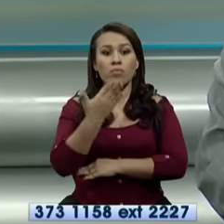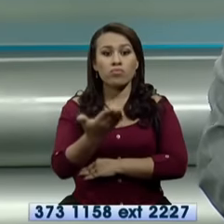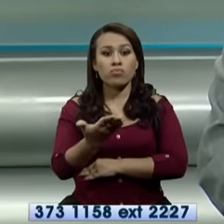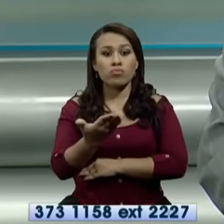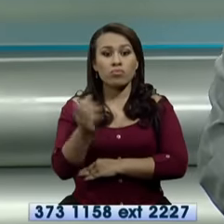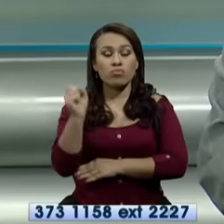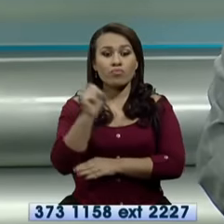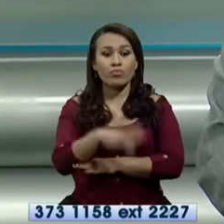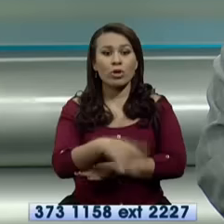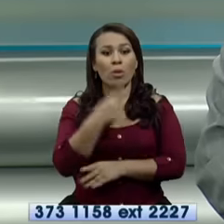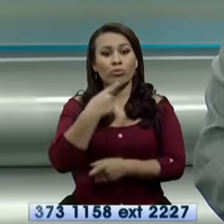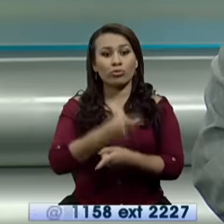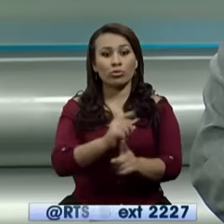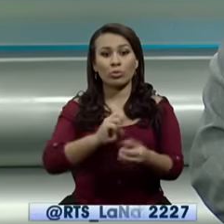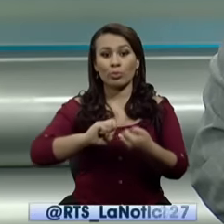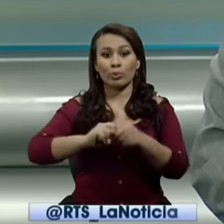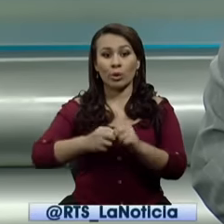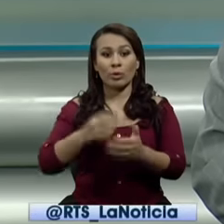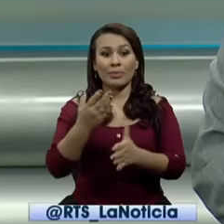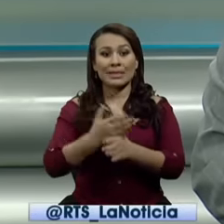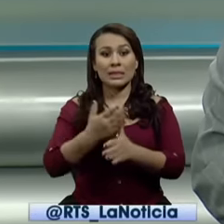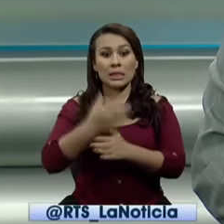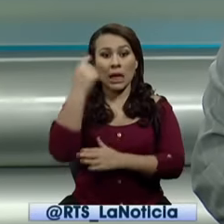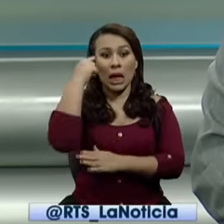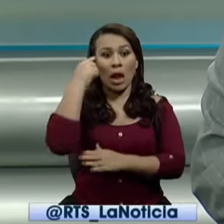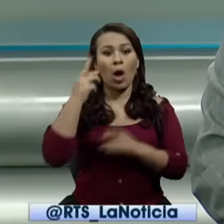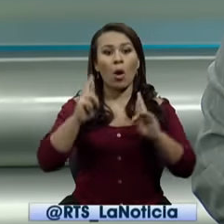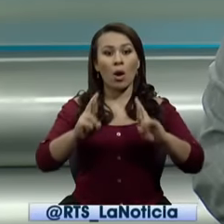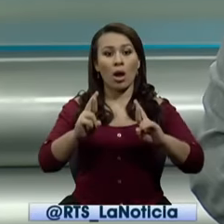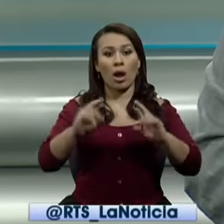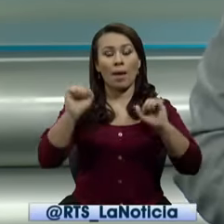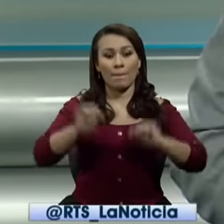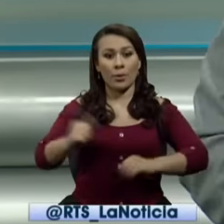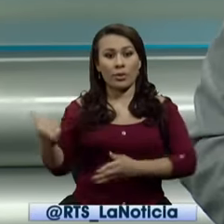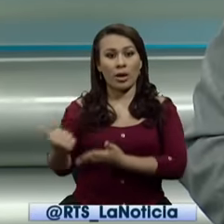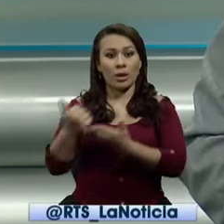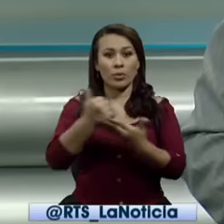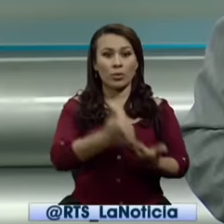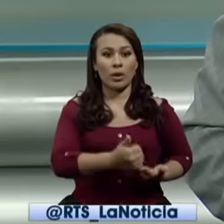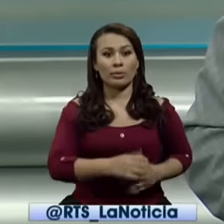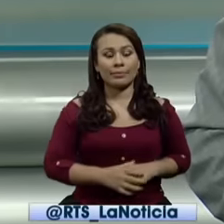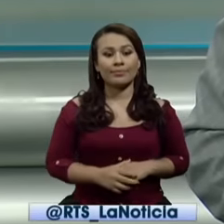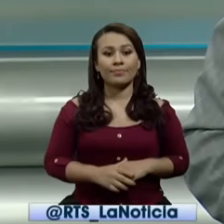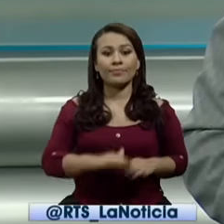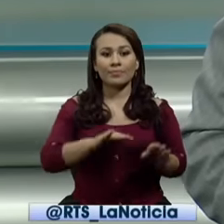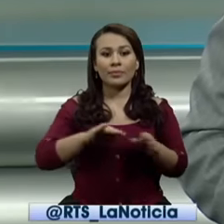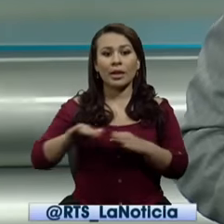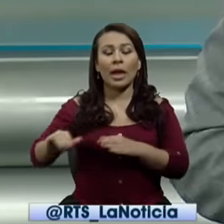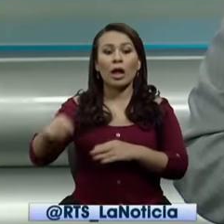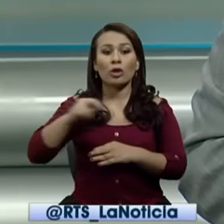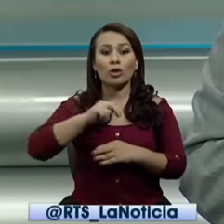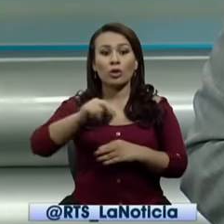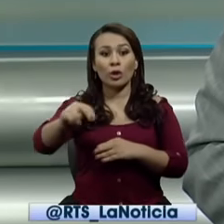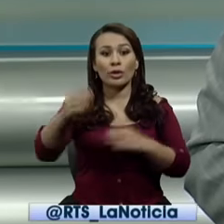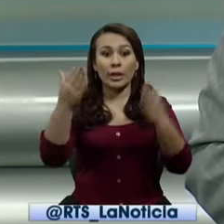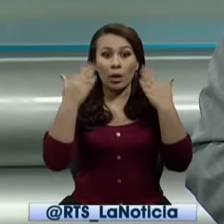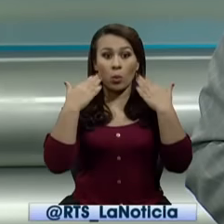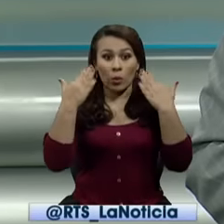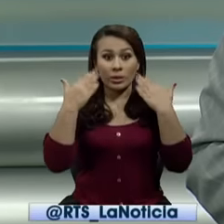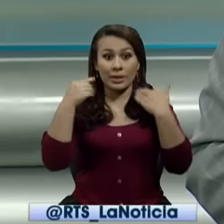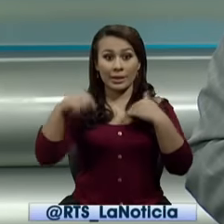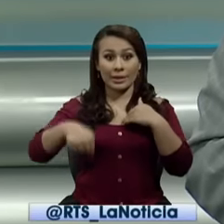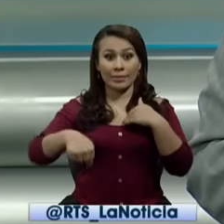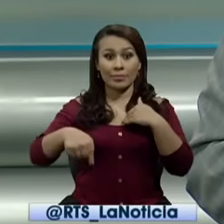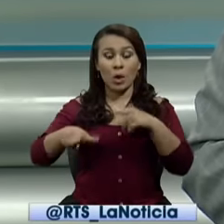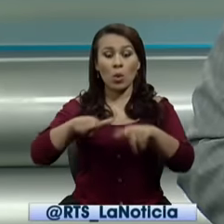tiene ese tipo de problemas ojalá se reporten pronto para ubicarla y en el norte de Guayaquil habitantes y transeuntes